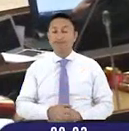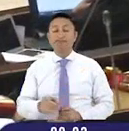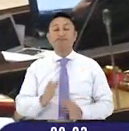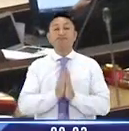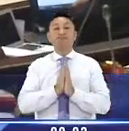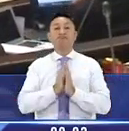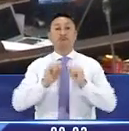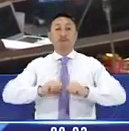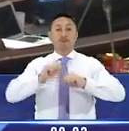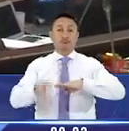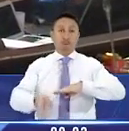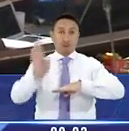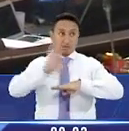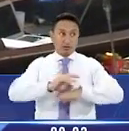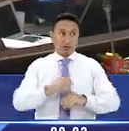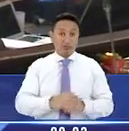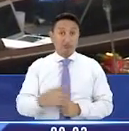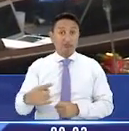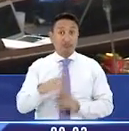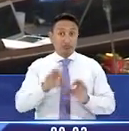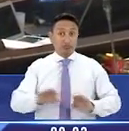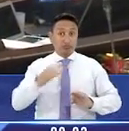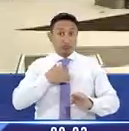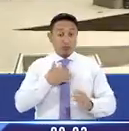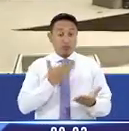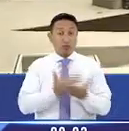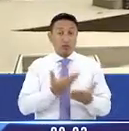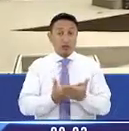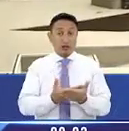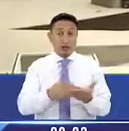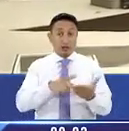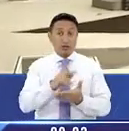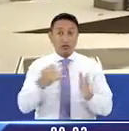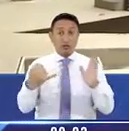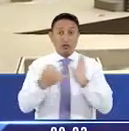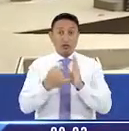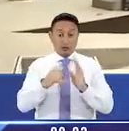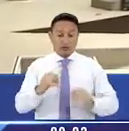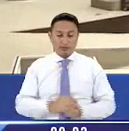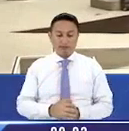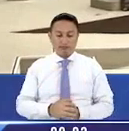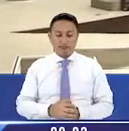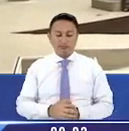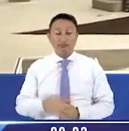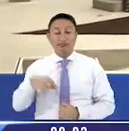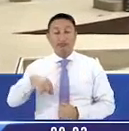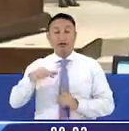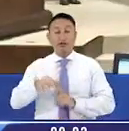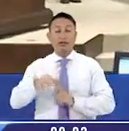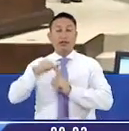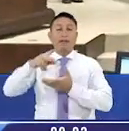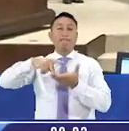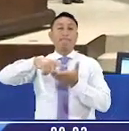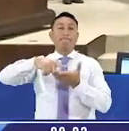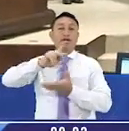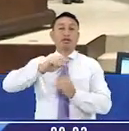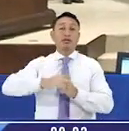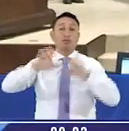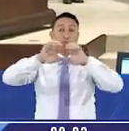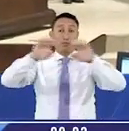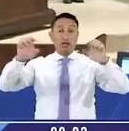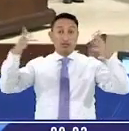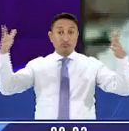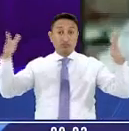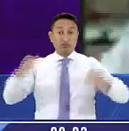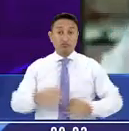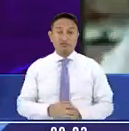solicitó que la Asamblea tome en cuenta su propuesta tributaria, que incluye contribuciones especiales para las grandes